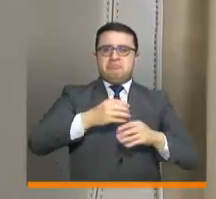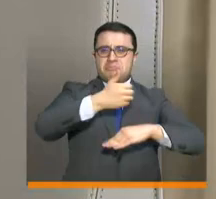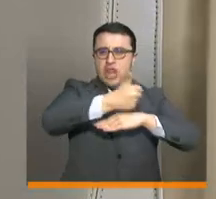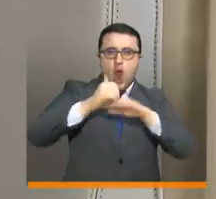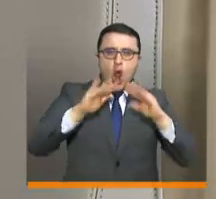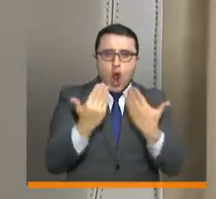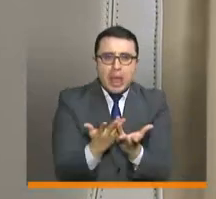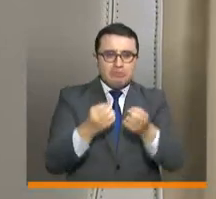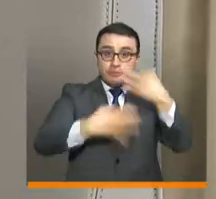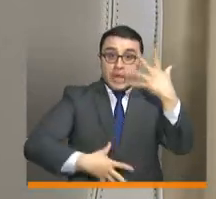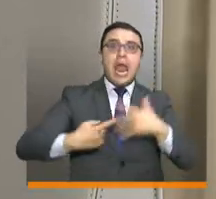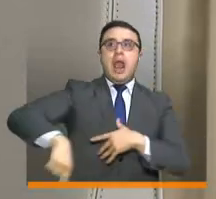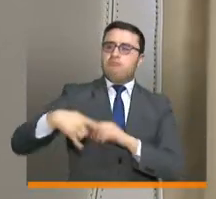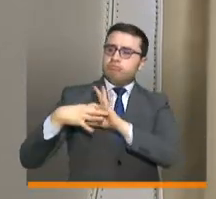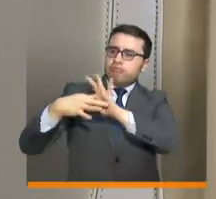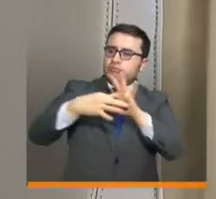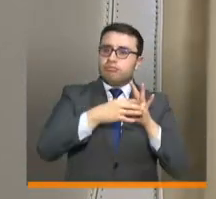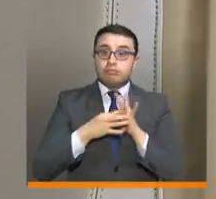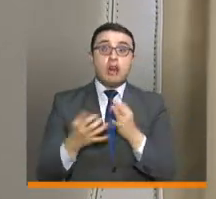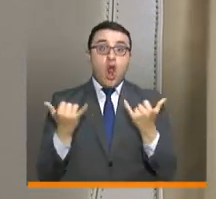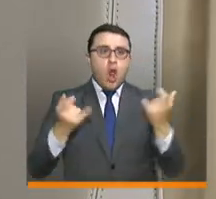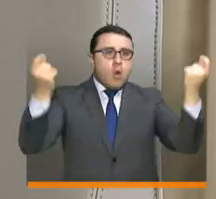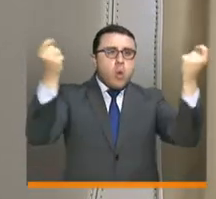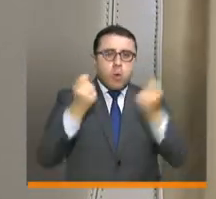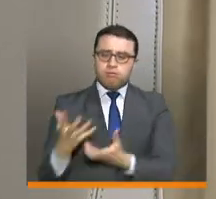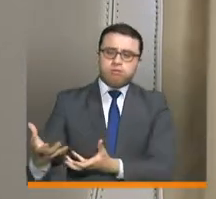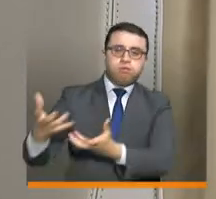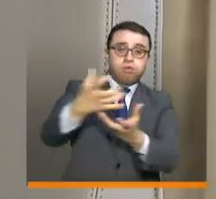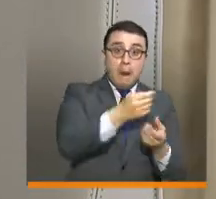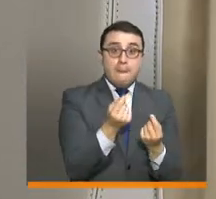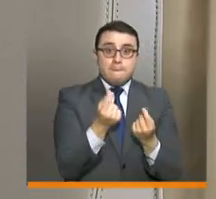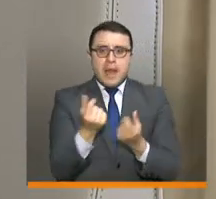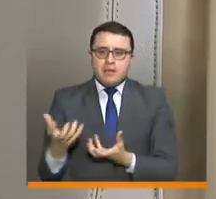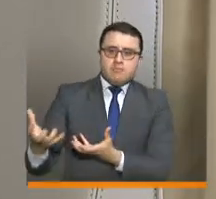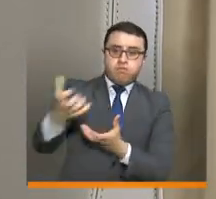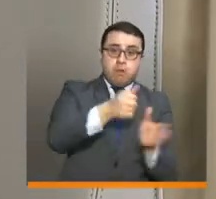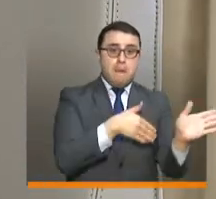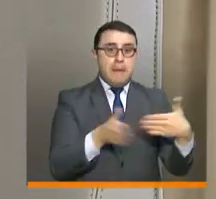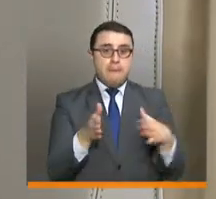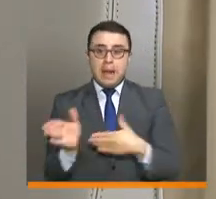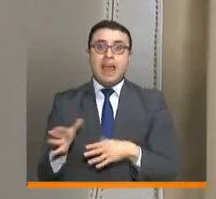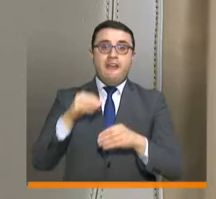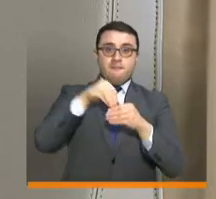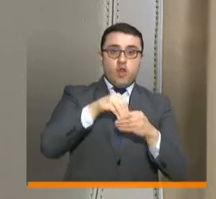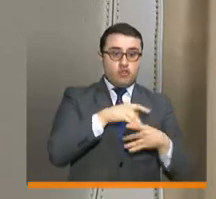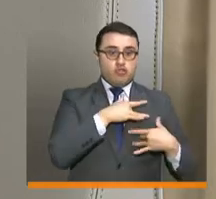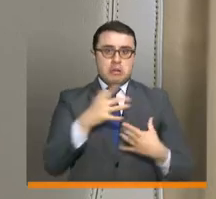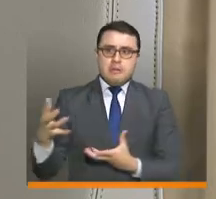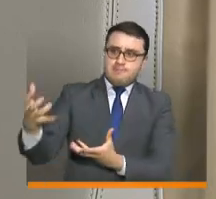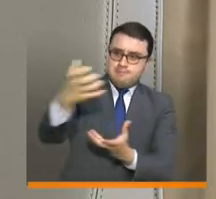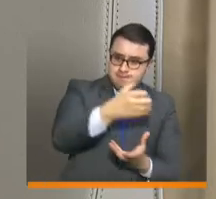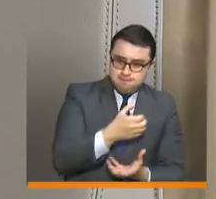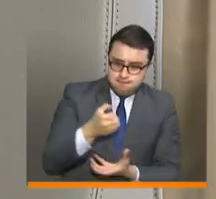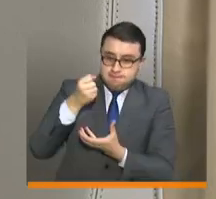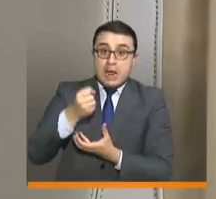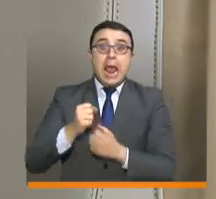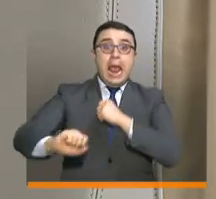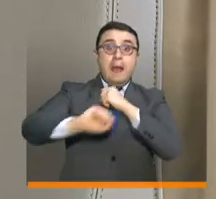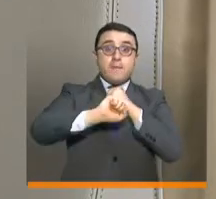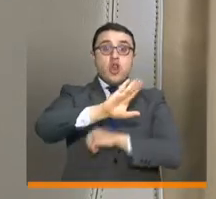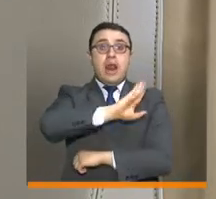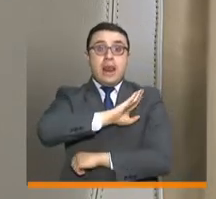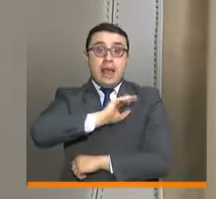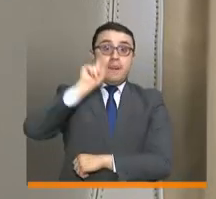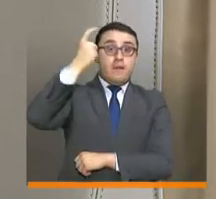cifra que le traigo hoy, ya recogiendo todos los recursos que hemos sumado de los programas que tenemos, del Fondo Solidario y de un gran apoyo de los alcaldes